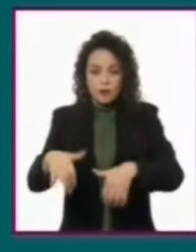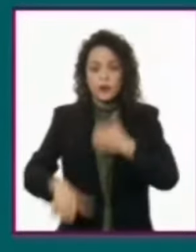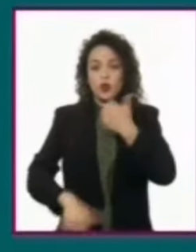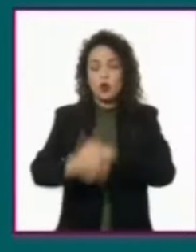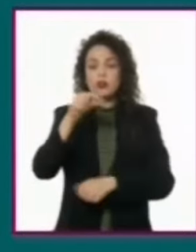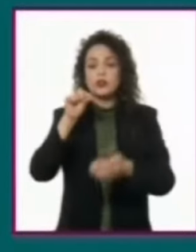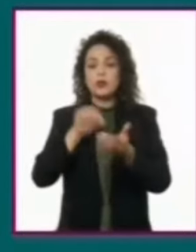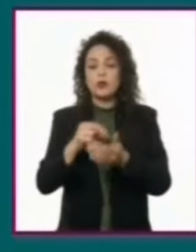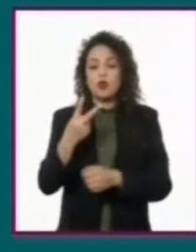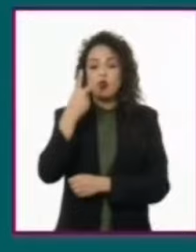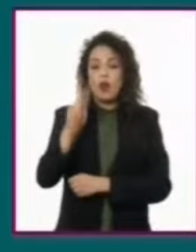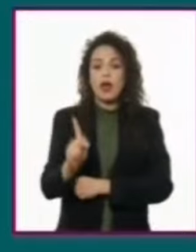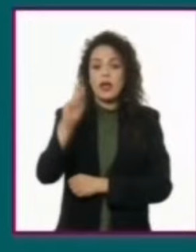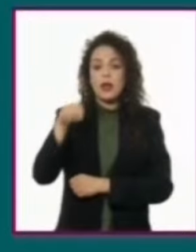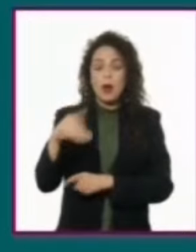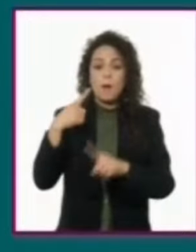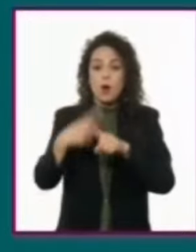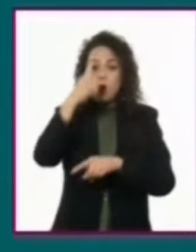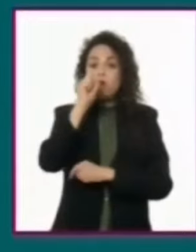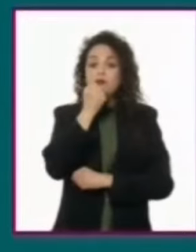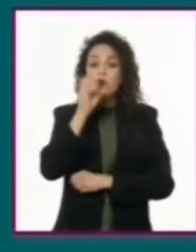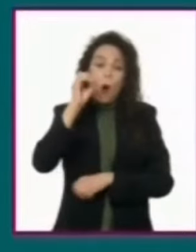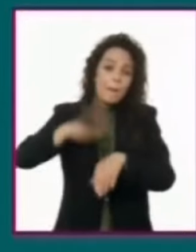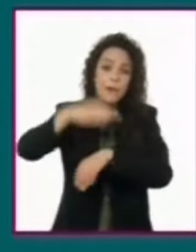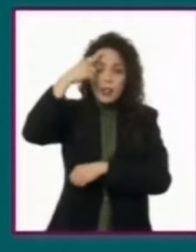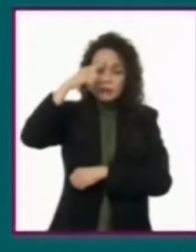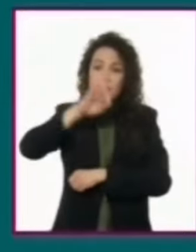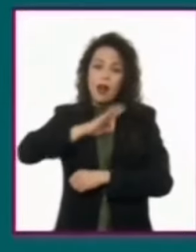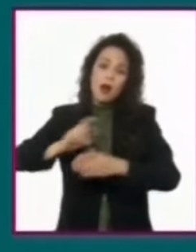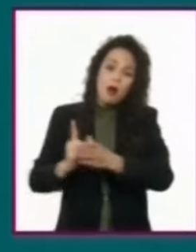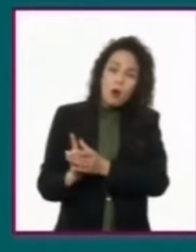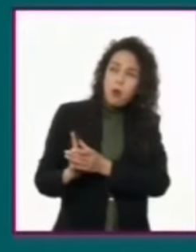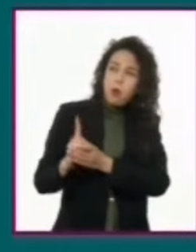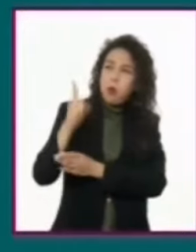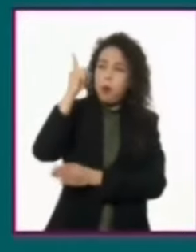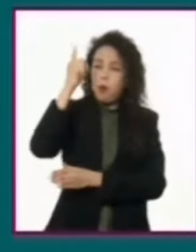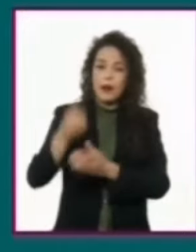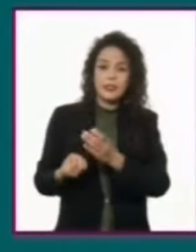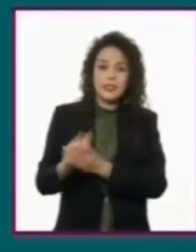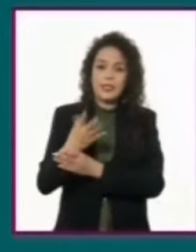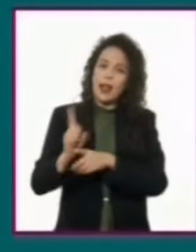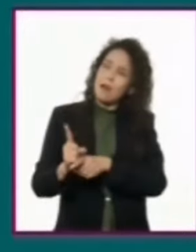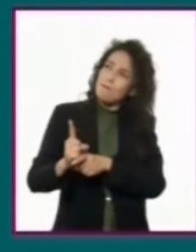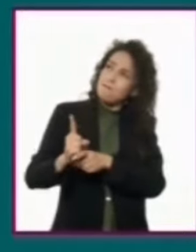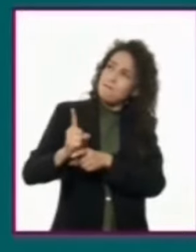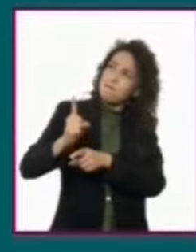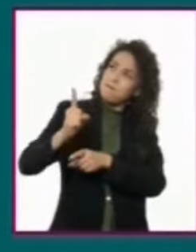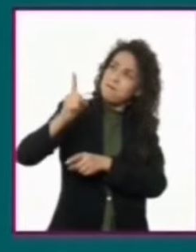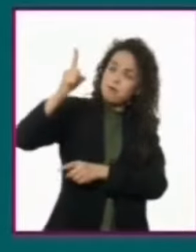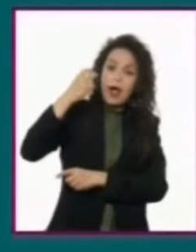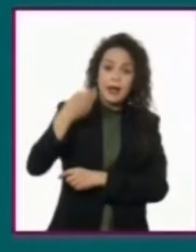11.2 kilómetros sobre segundo o más para escapar del planeta. A esto se le conoce como velocidad